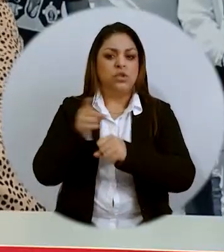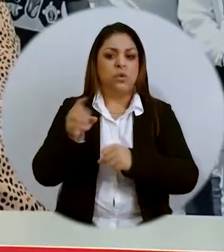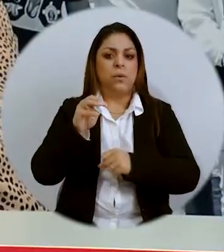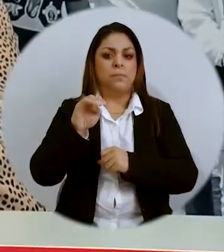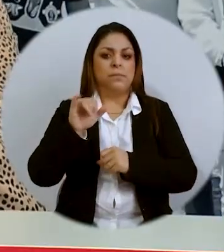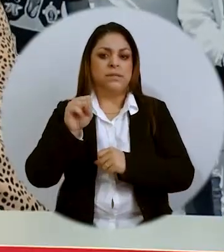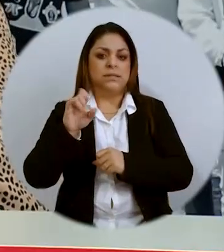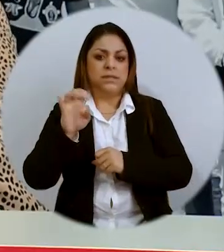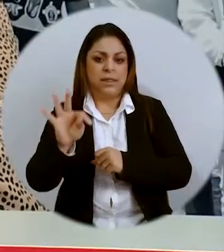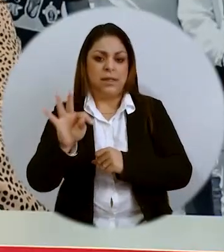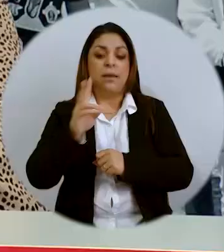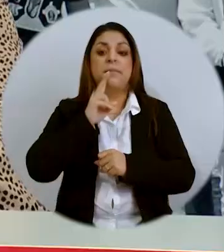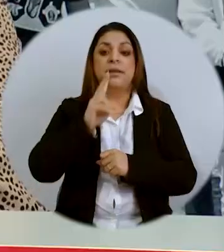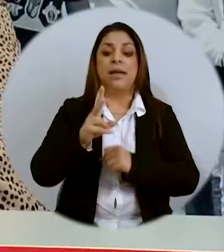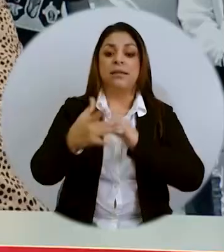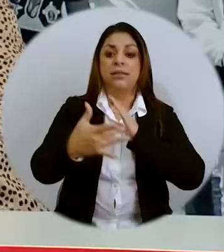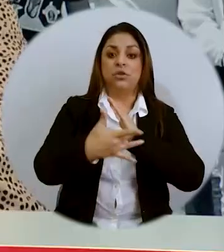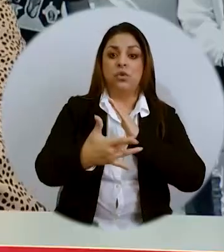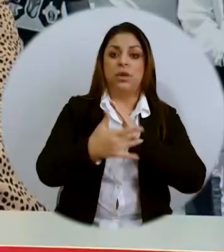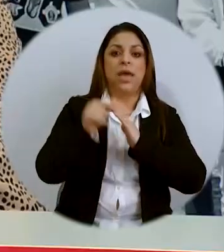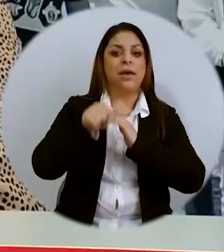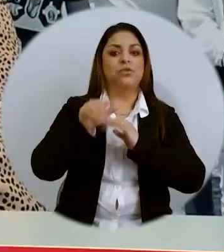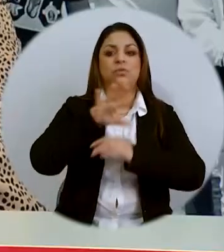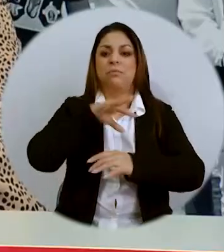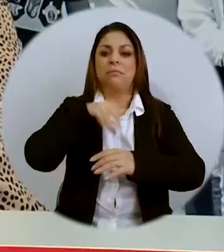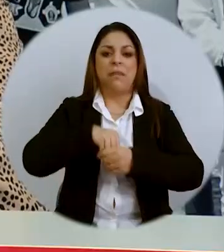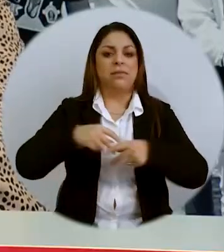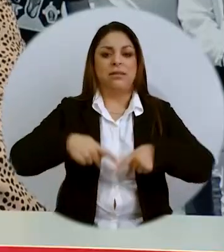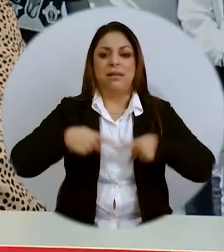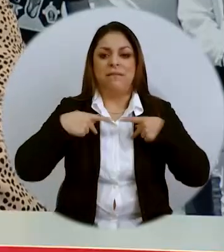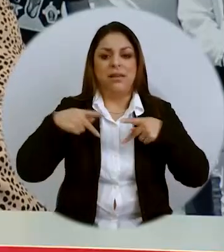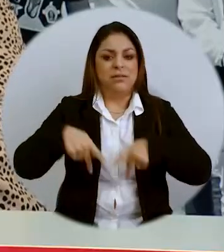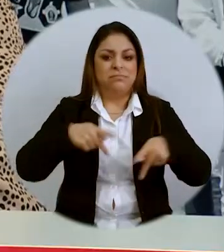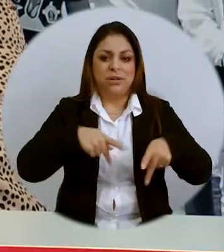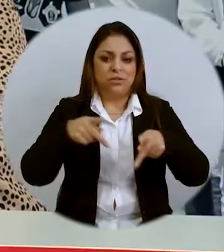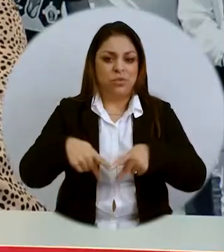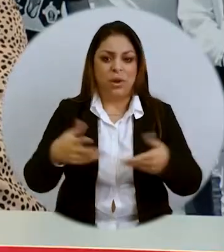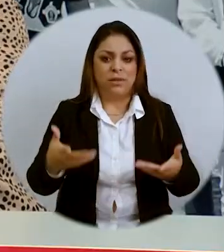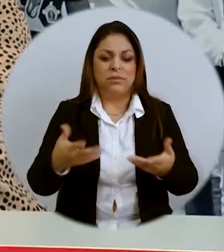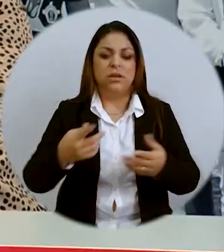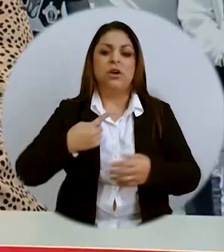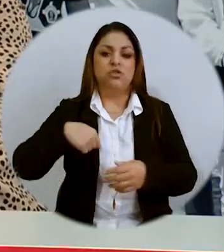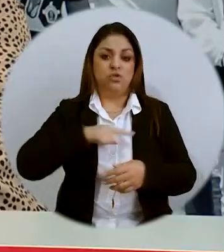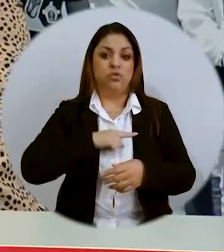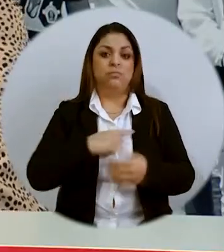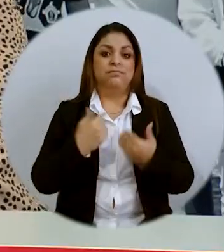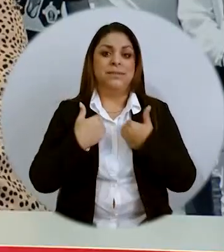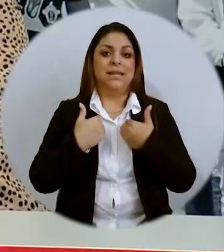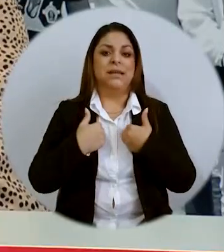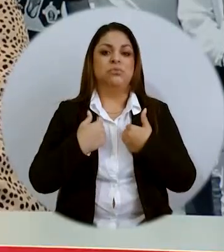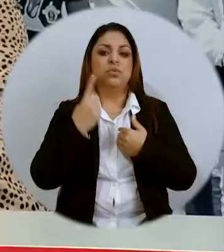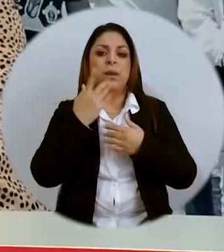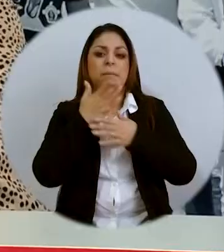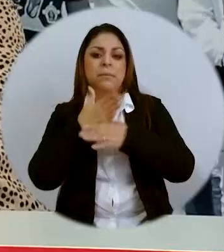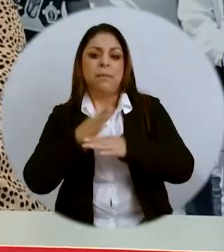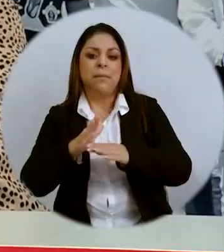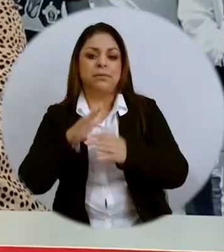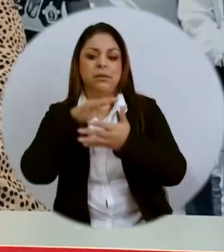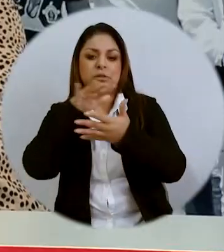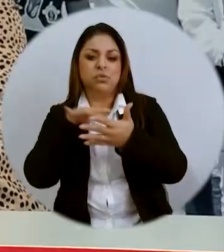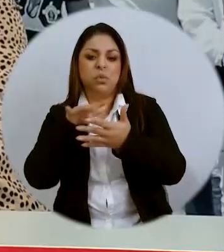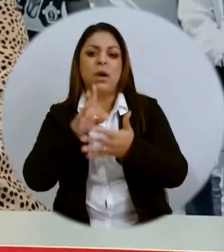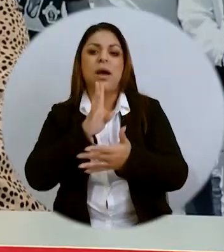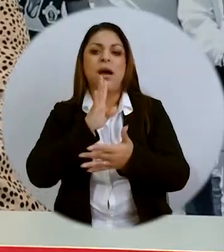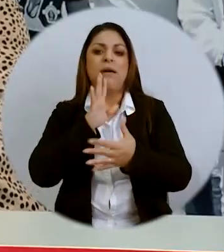es definitivamente la tecnología como parte de la vida de las personas. Nosotros tenemos también una primera parte del estudio donde